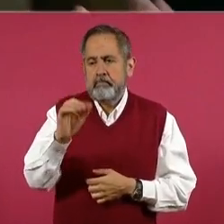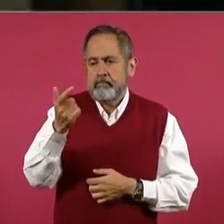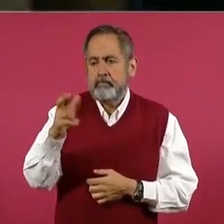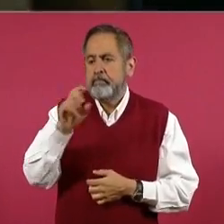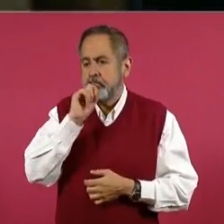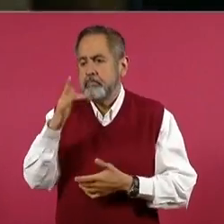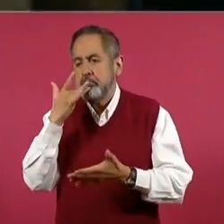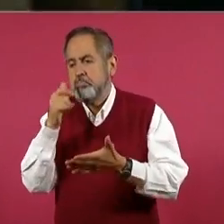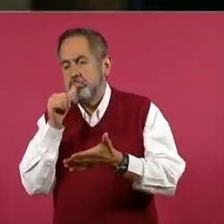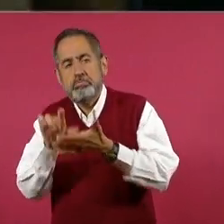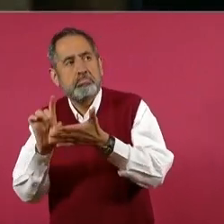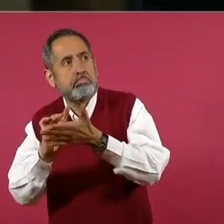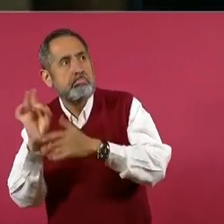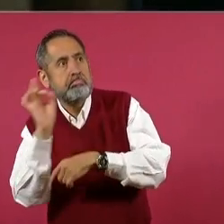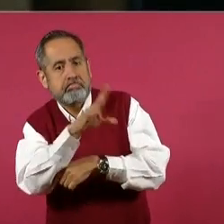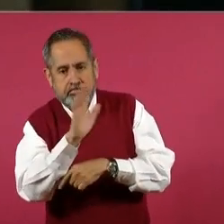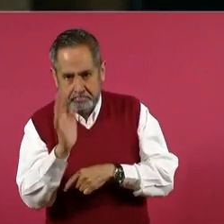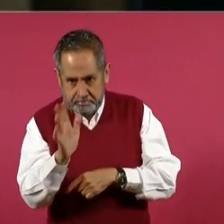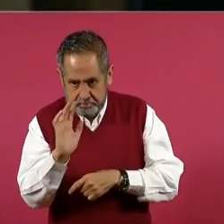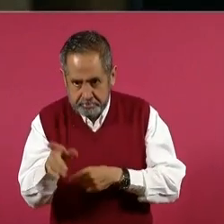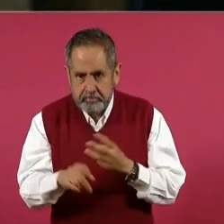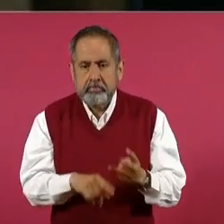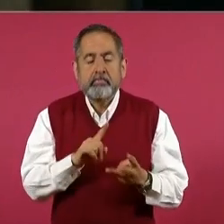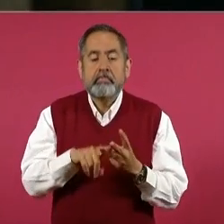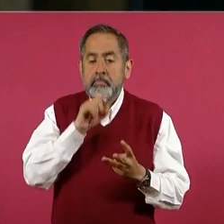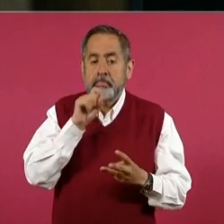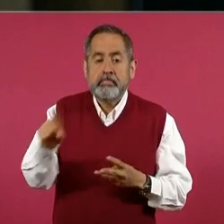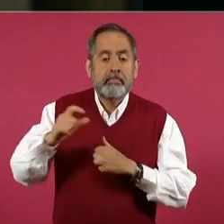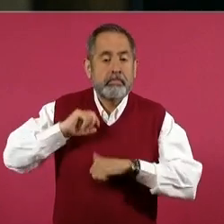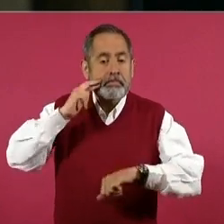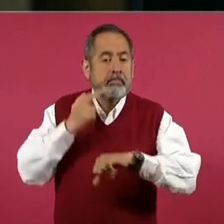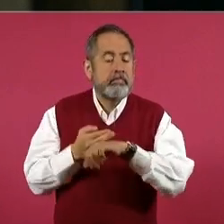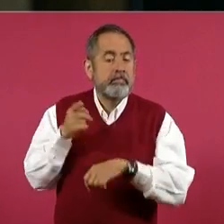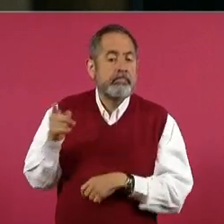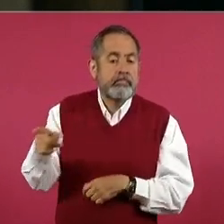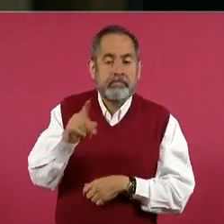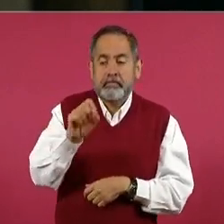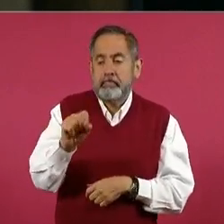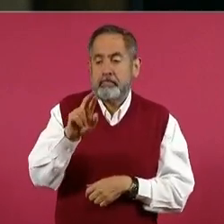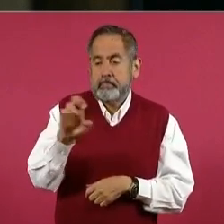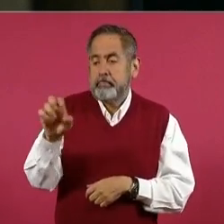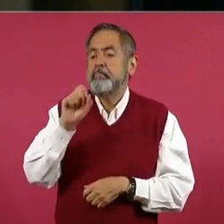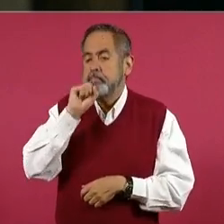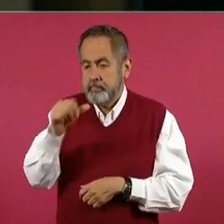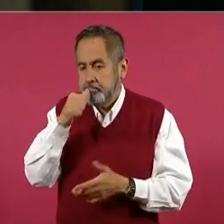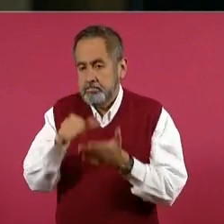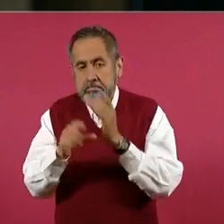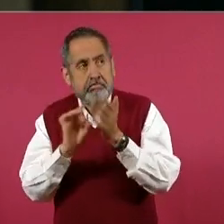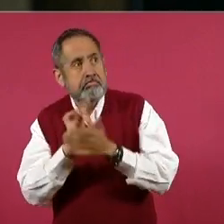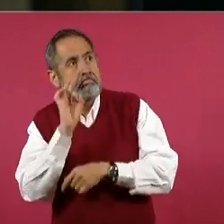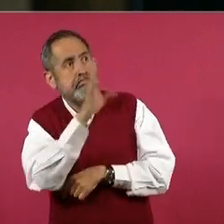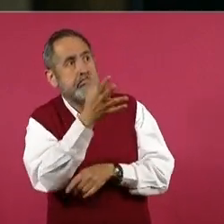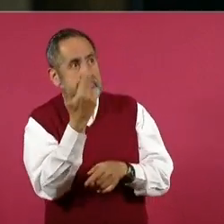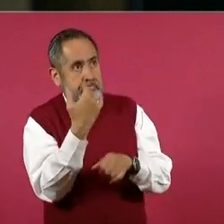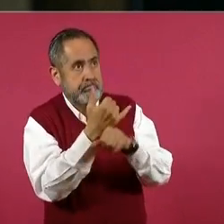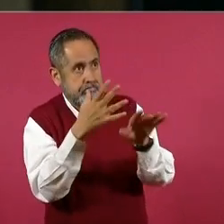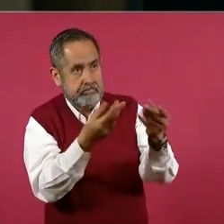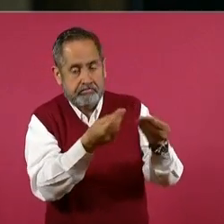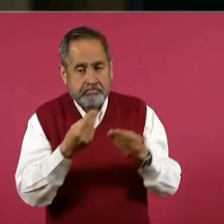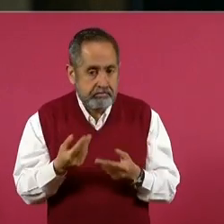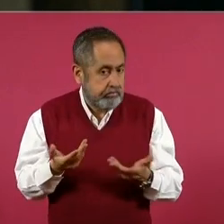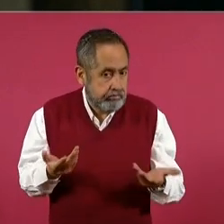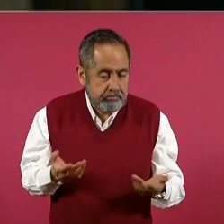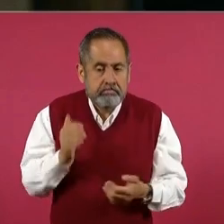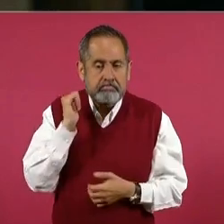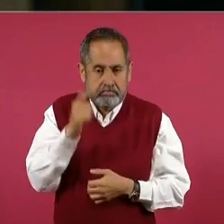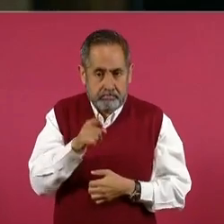Justicia. La canciller Alicia Bárcena había pedido información al Departamento de Estado, pero pues saber si usted hizo